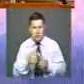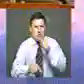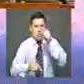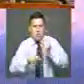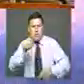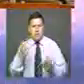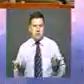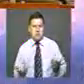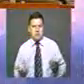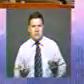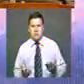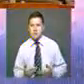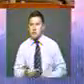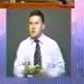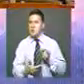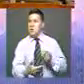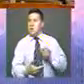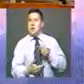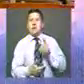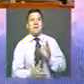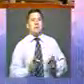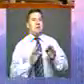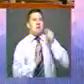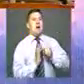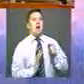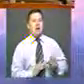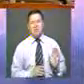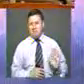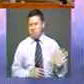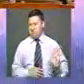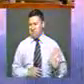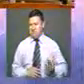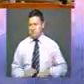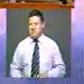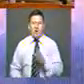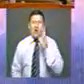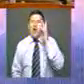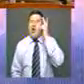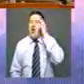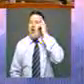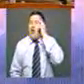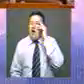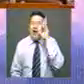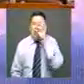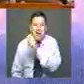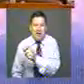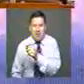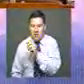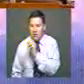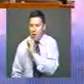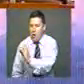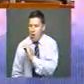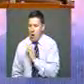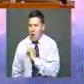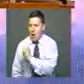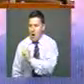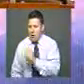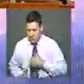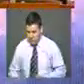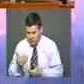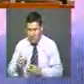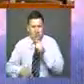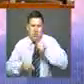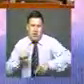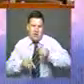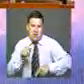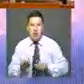puede ser un fin porque naturalmente no se van a reproducir, de modo que la mayoría que quiera hacerlo tiene